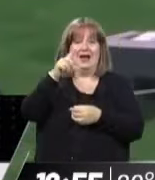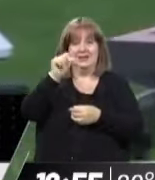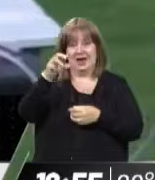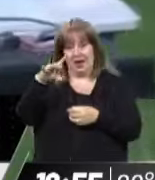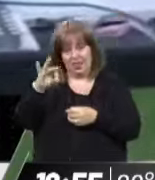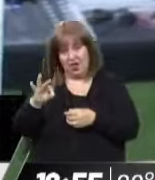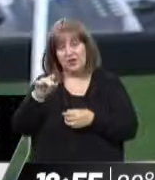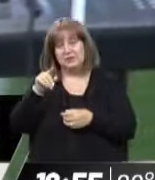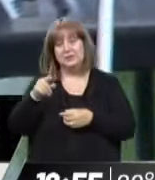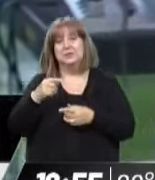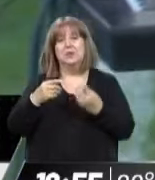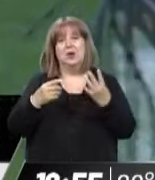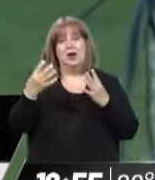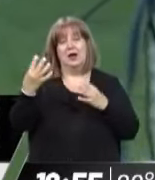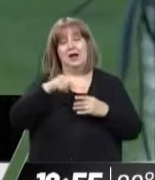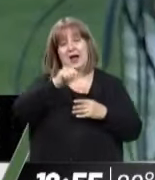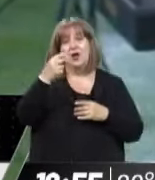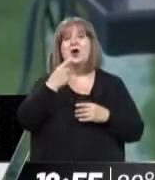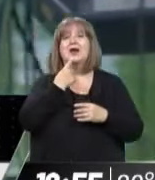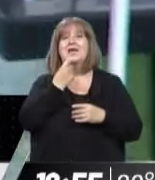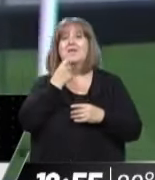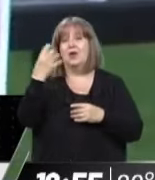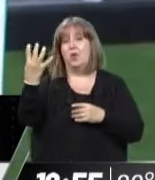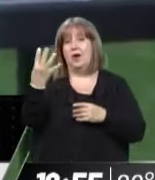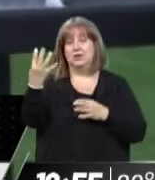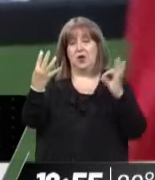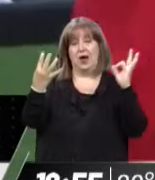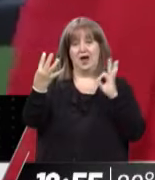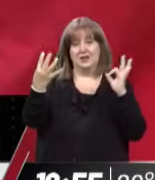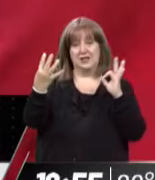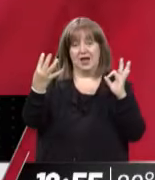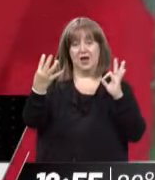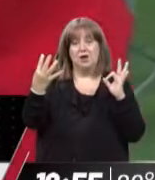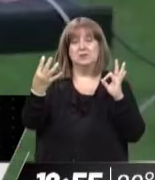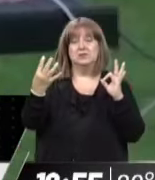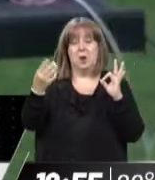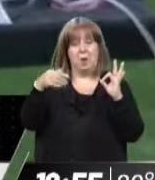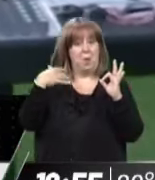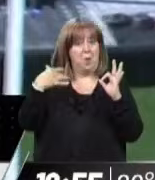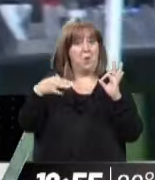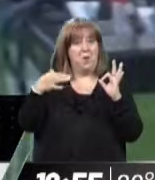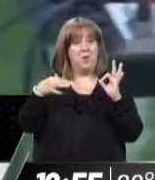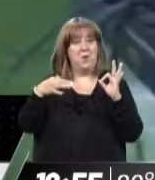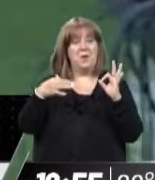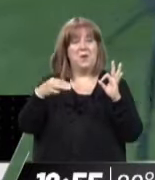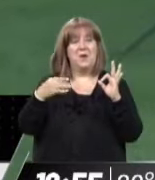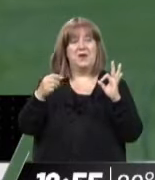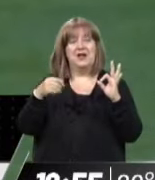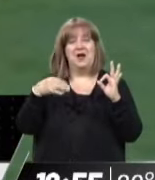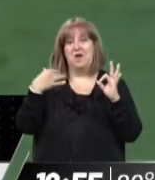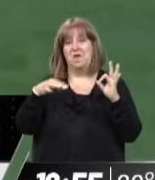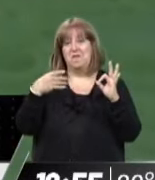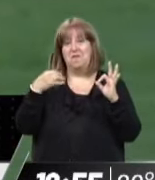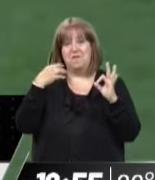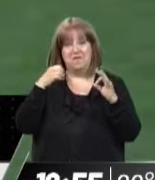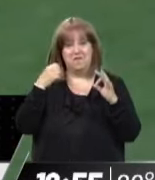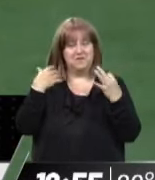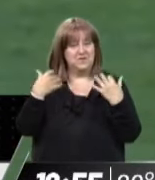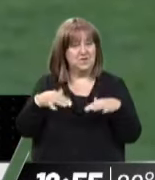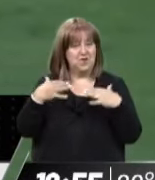contra el Betis de España fue 4-0. La verdad, un resultado anecdótico. Se notó que el Betis estaba como, no quiero decir de paseo, pero no estaba